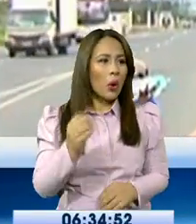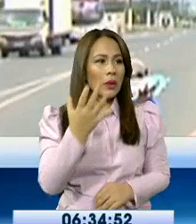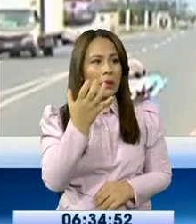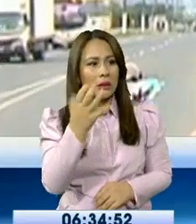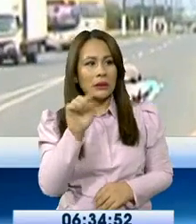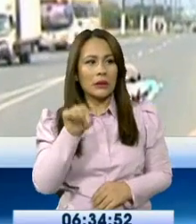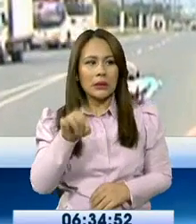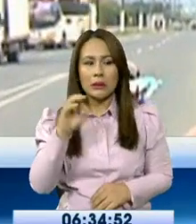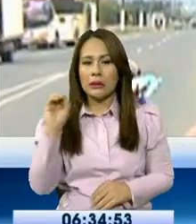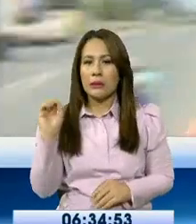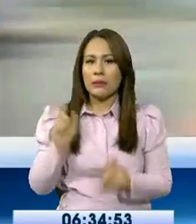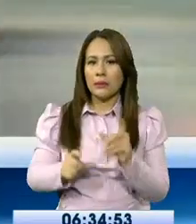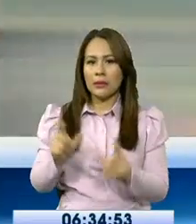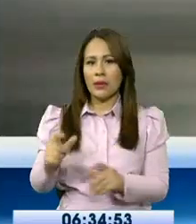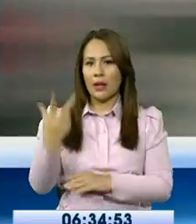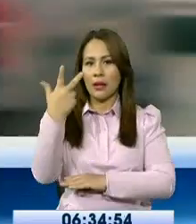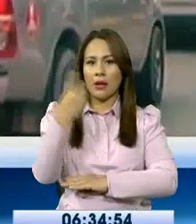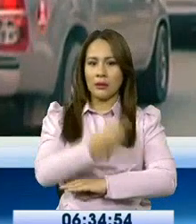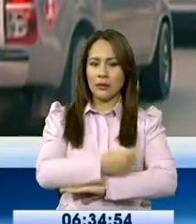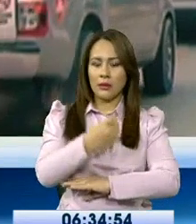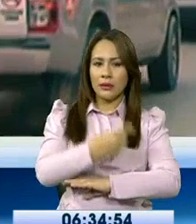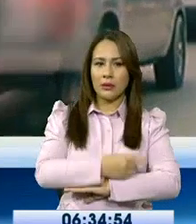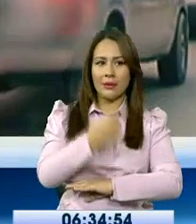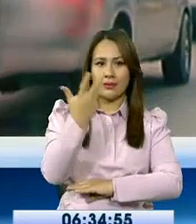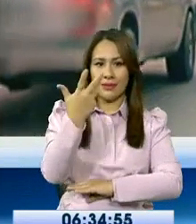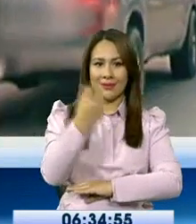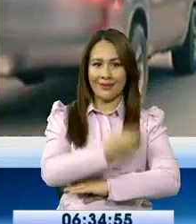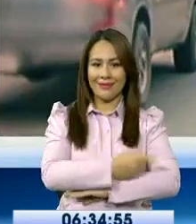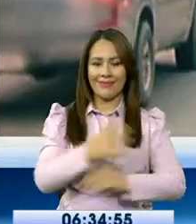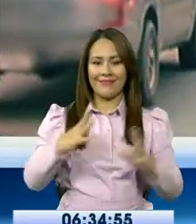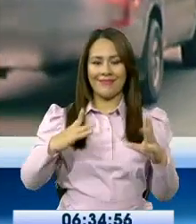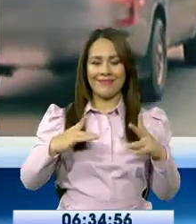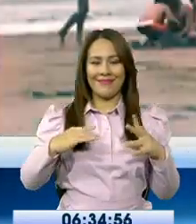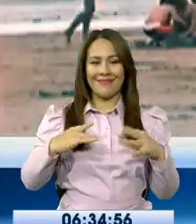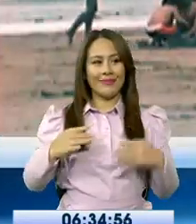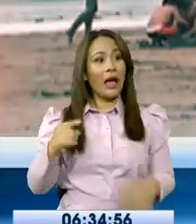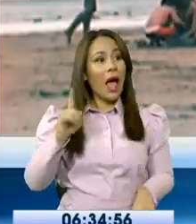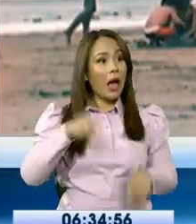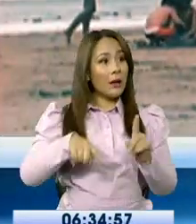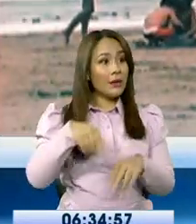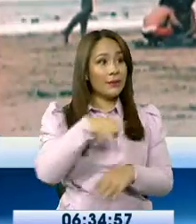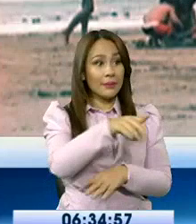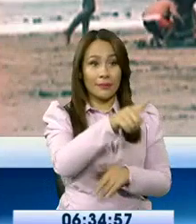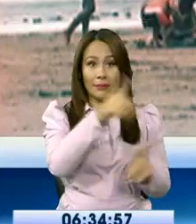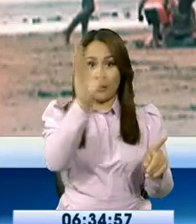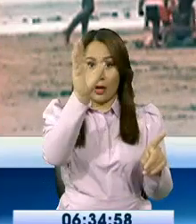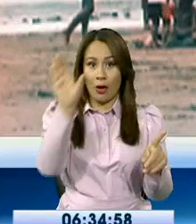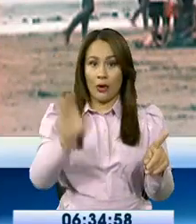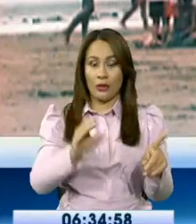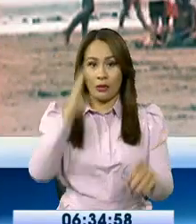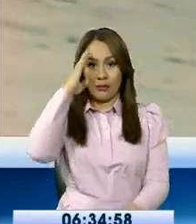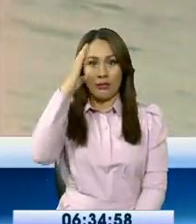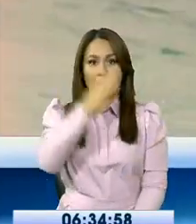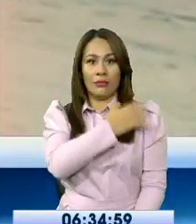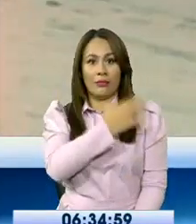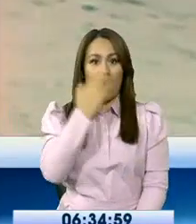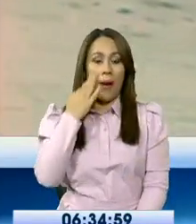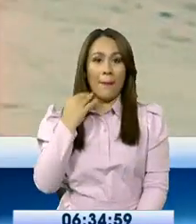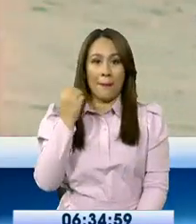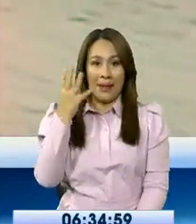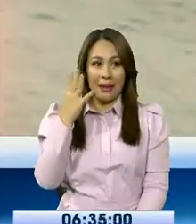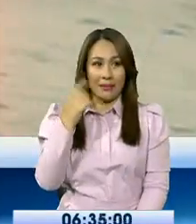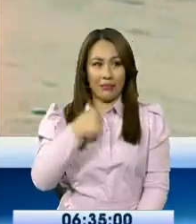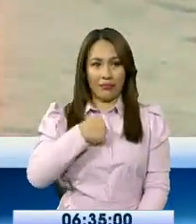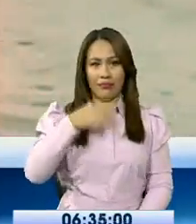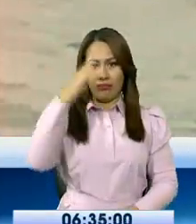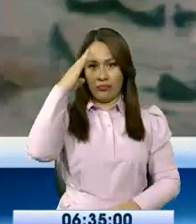el lapso de 3 días que van a estar. Para los turistas que viajan a los distintos balnearios de la costa, la Armada del Ecuador, a través de la Dirección Regional de